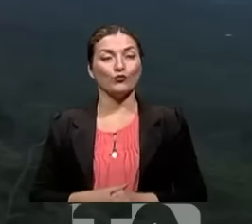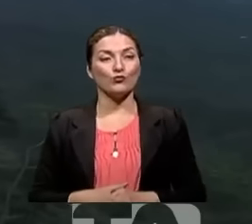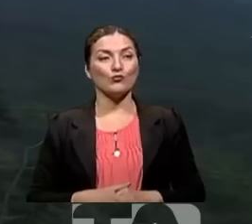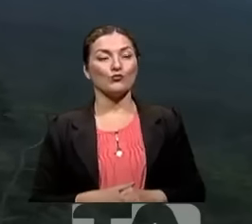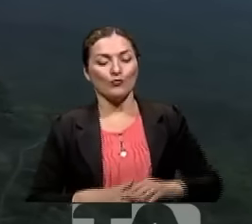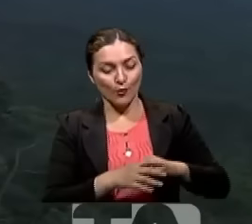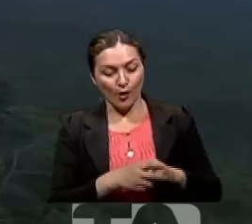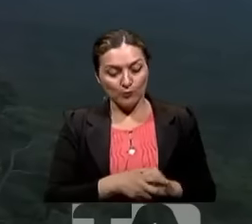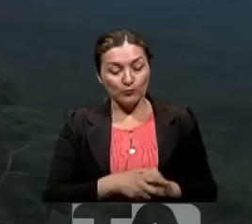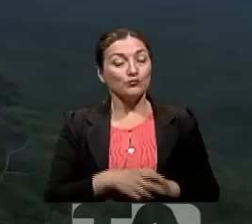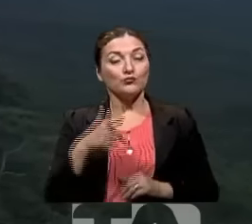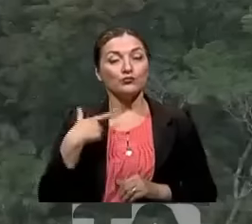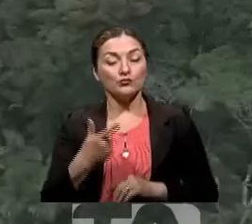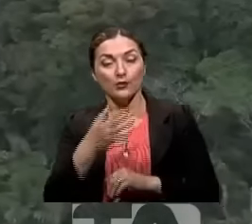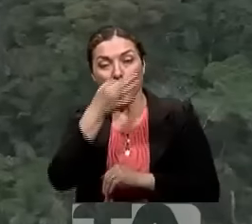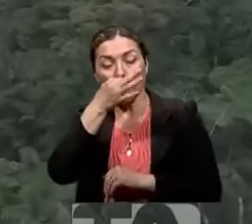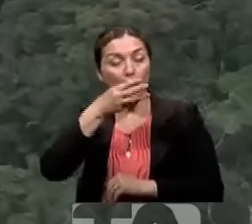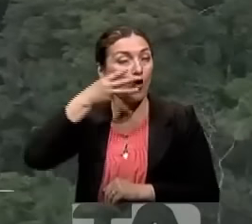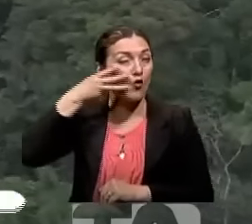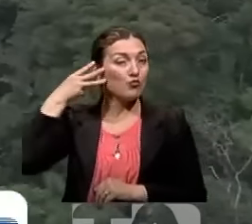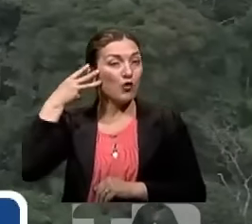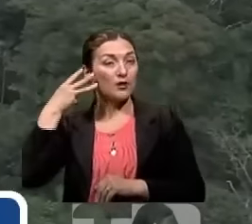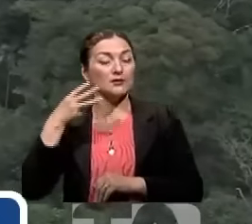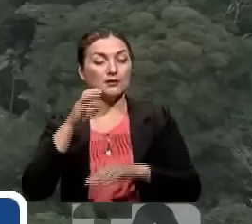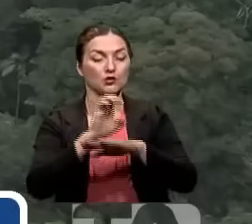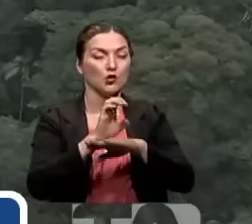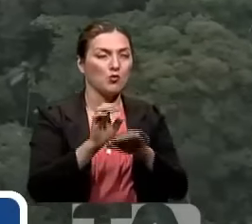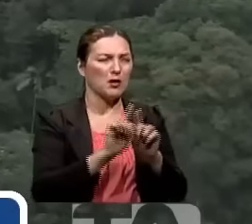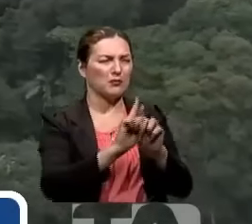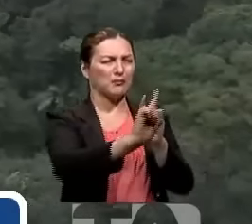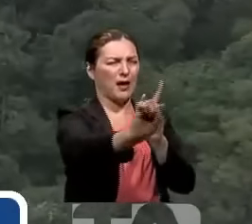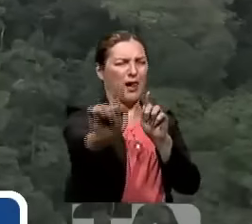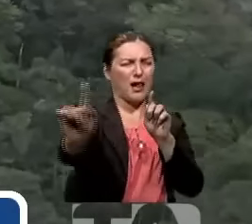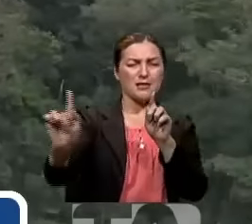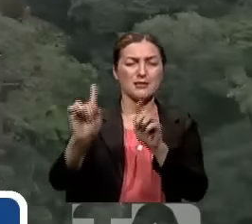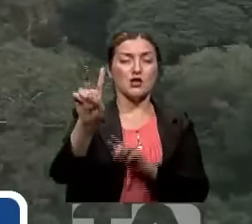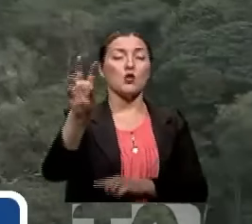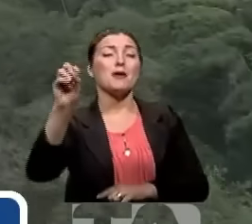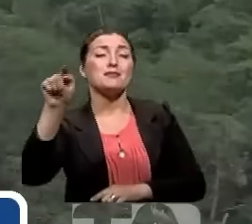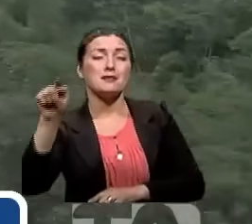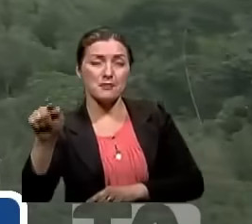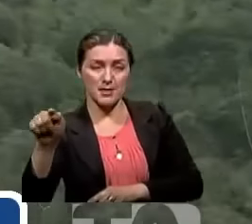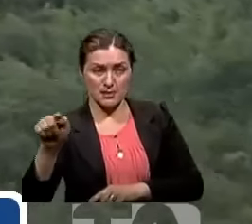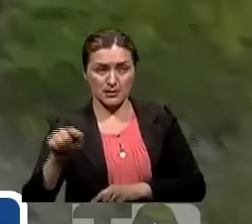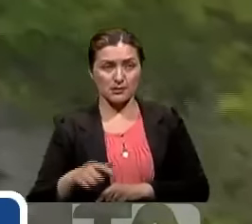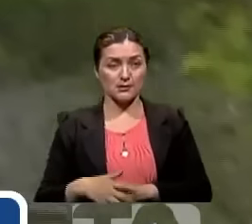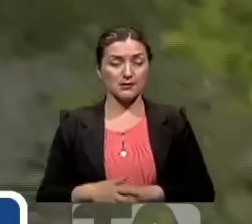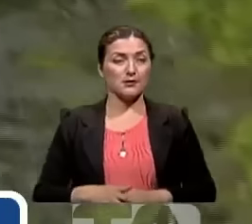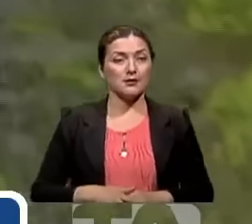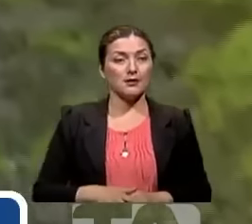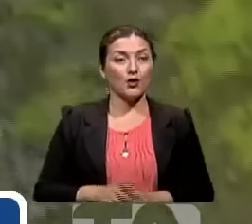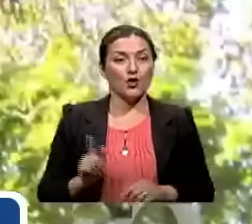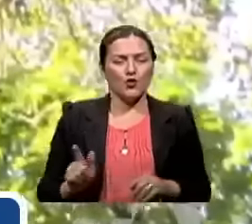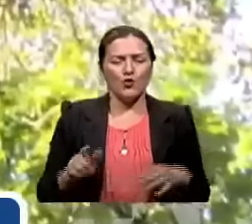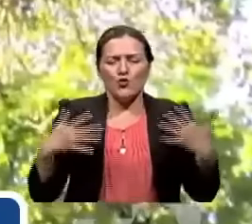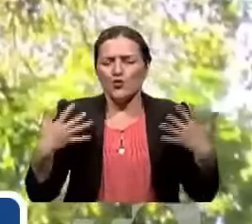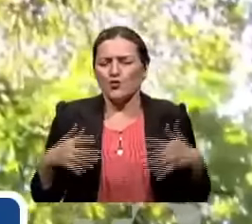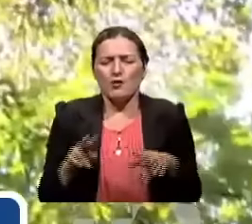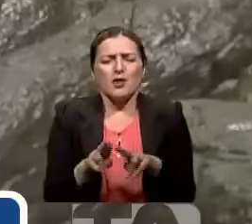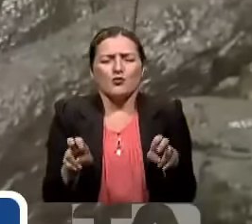La Amazonía ecuatoriana tiene una extensión de 120.000 kilómetros cuadrados. Y es un tesoro